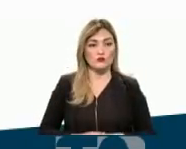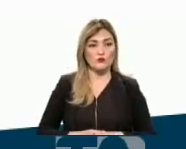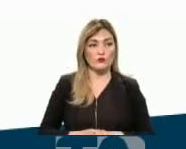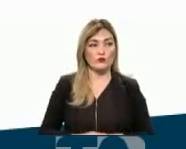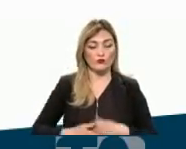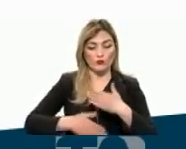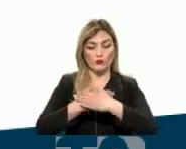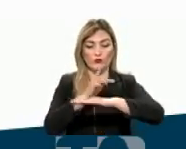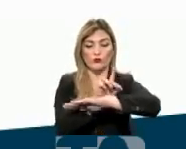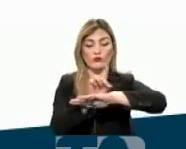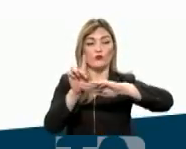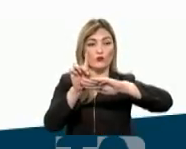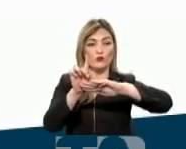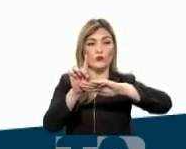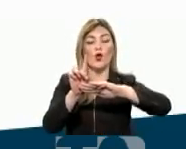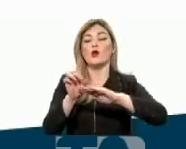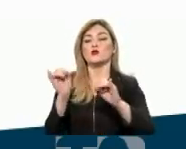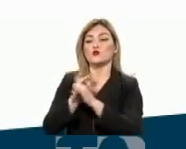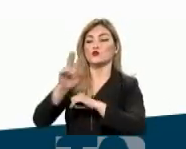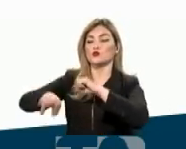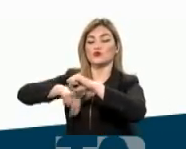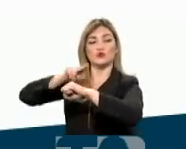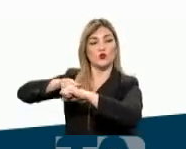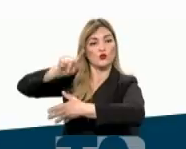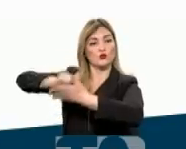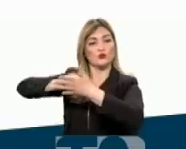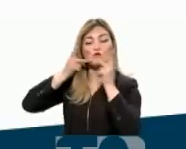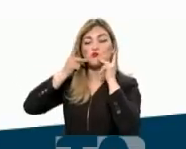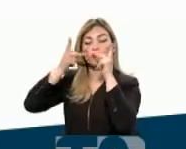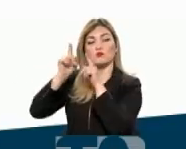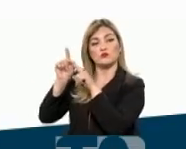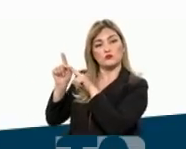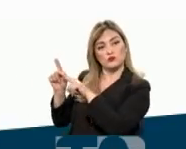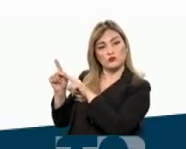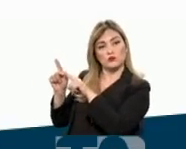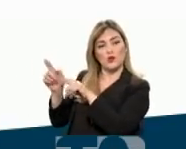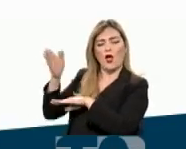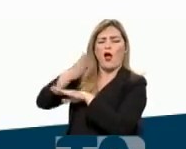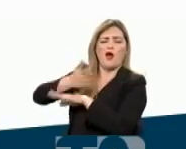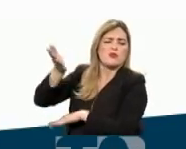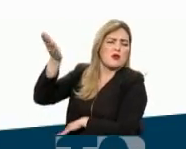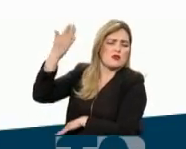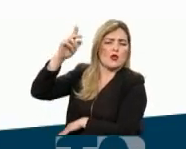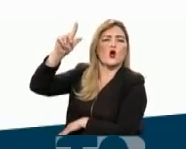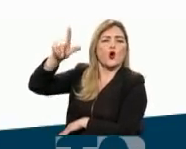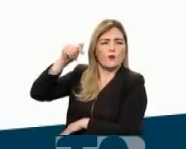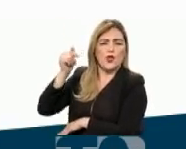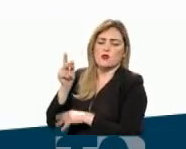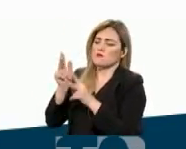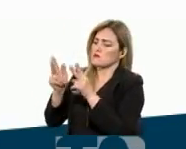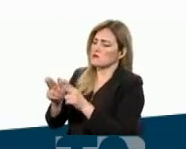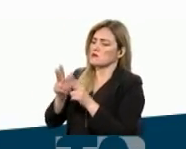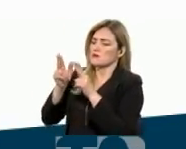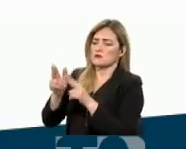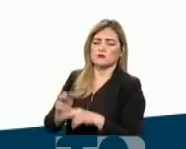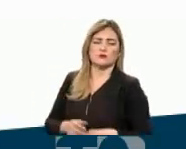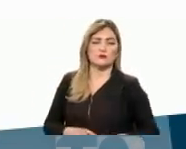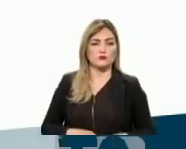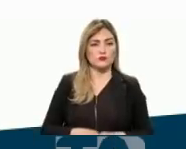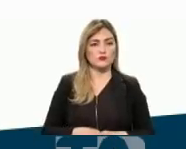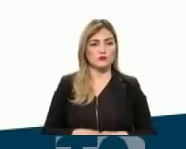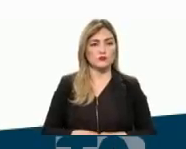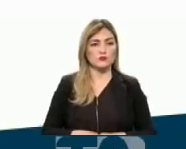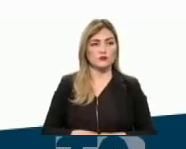Como nuevo director del CERCOP asumió Juan Fernando Aguirre, quien ya se desempeñó en el mismo cargo durante el gobierno